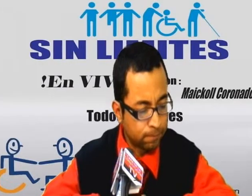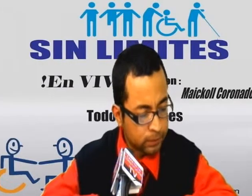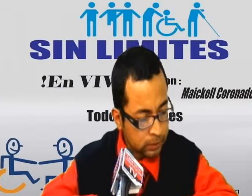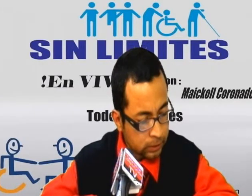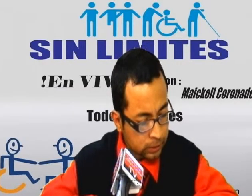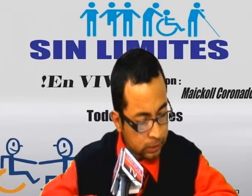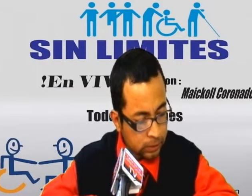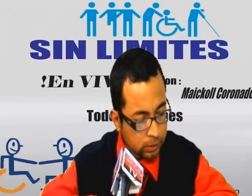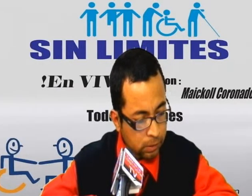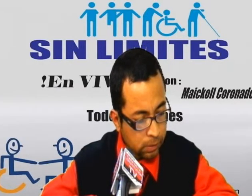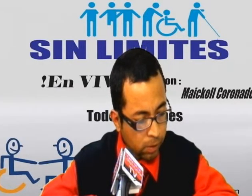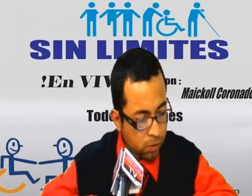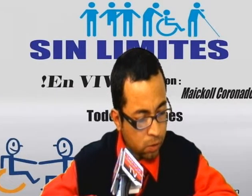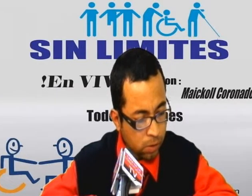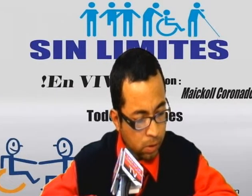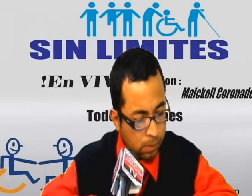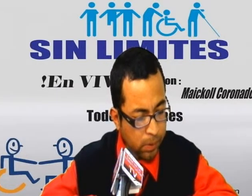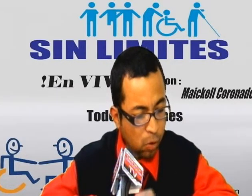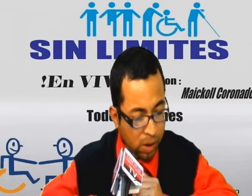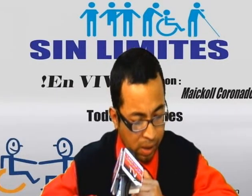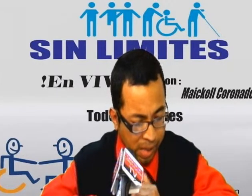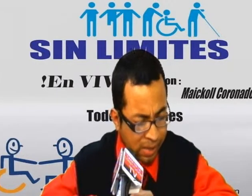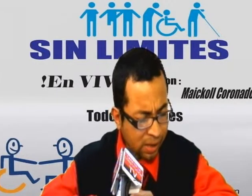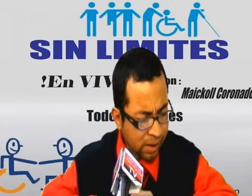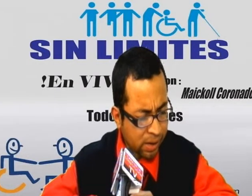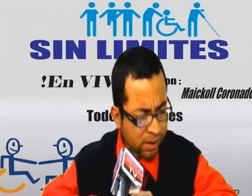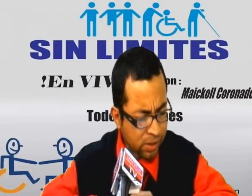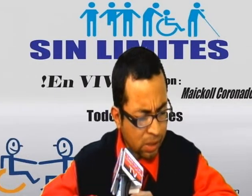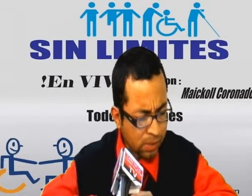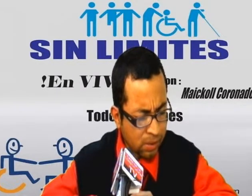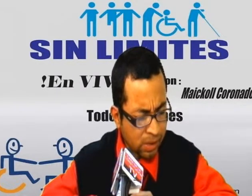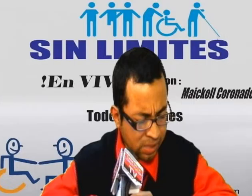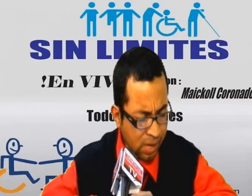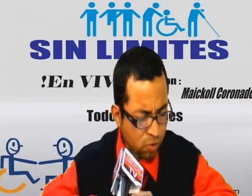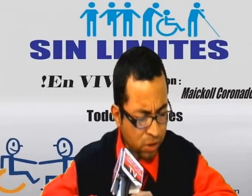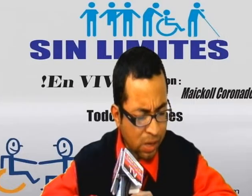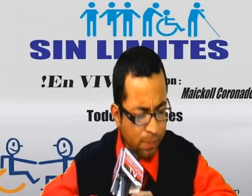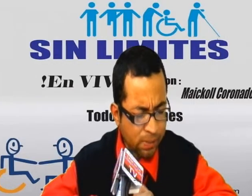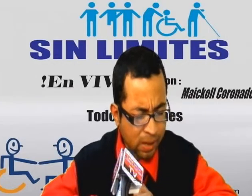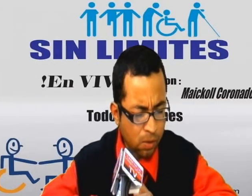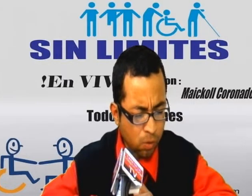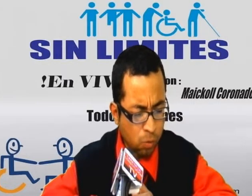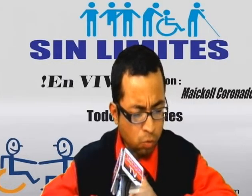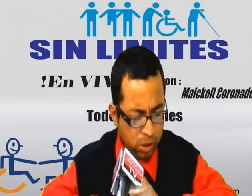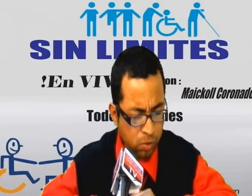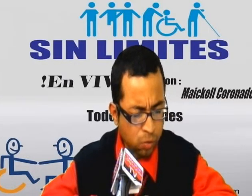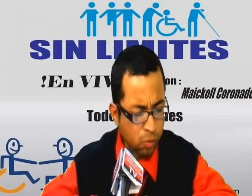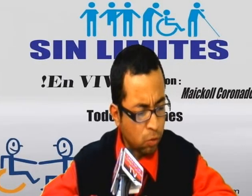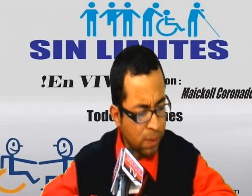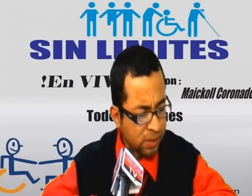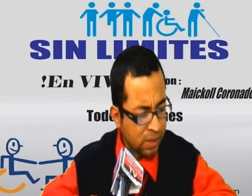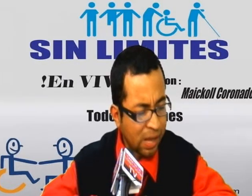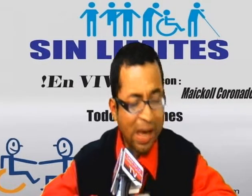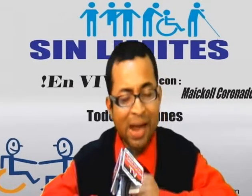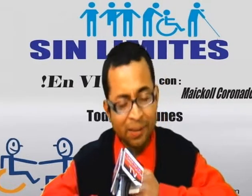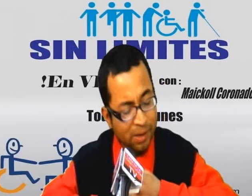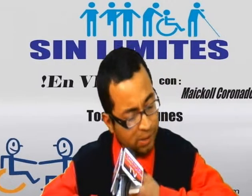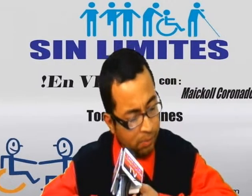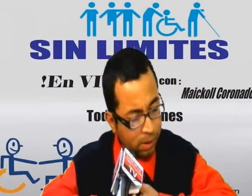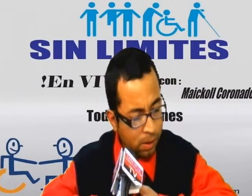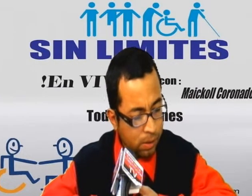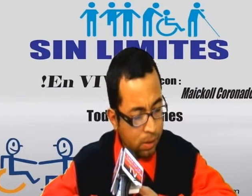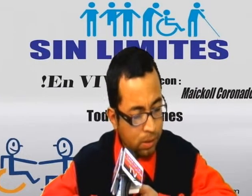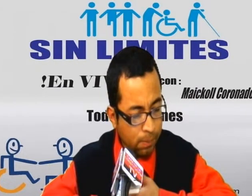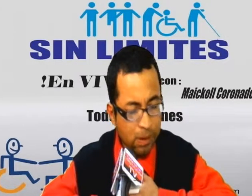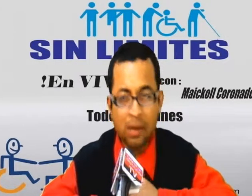auditiva. Bueno, pero hay que declarar que recientemente, este año, se ha implementado un centro de educación básica